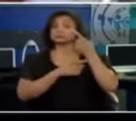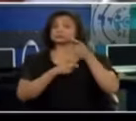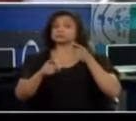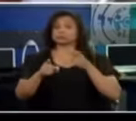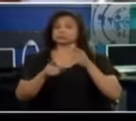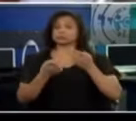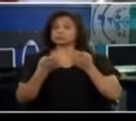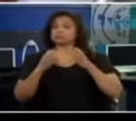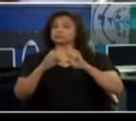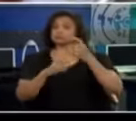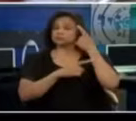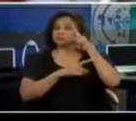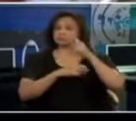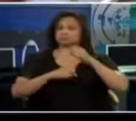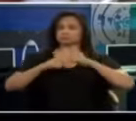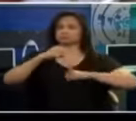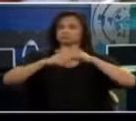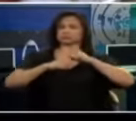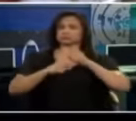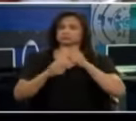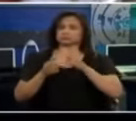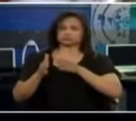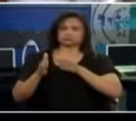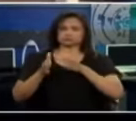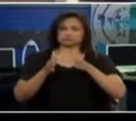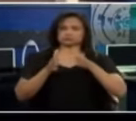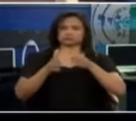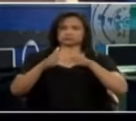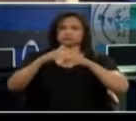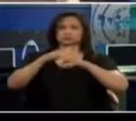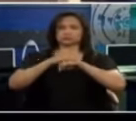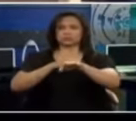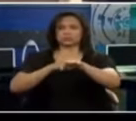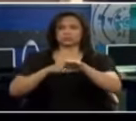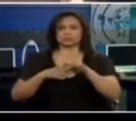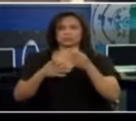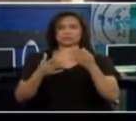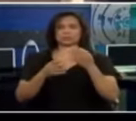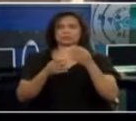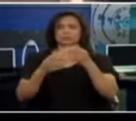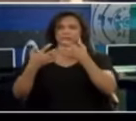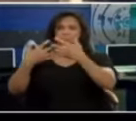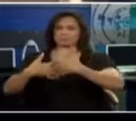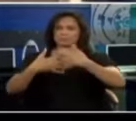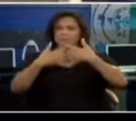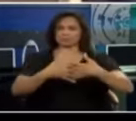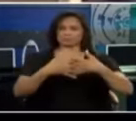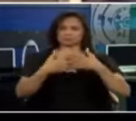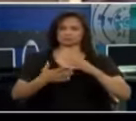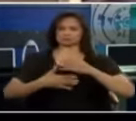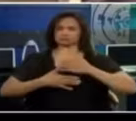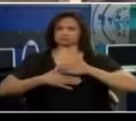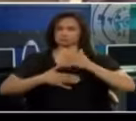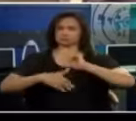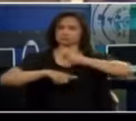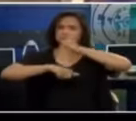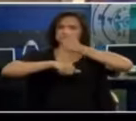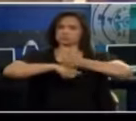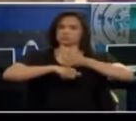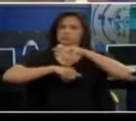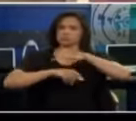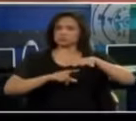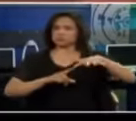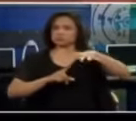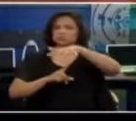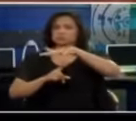los esfuerzos para construir una vía de acceso y que más empresas se inspiren a invertir en esta